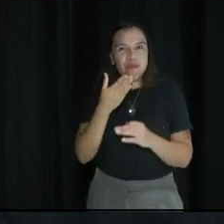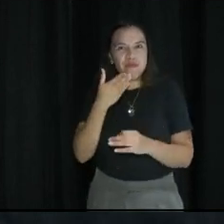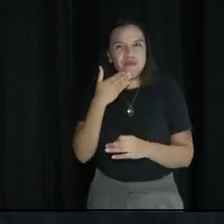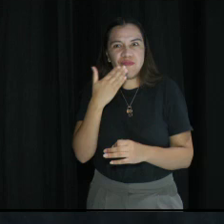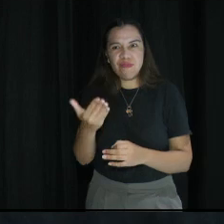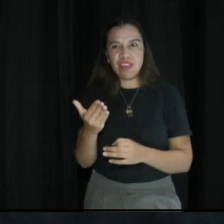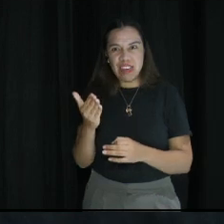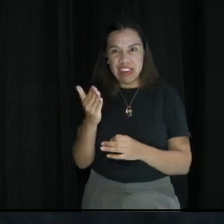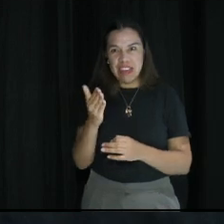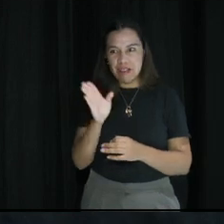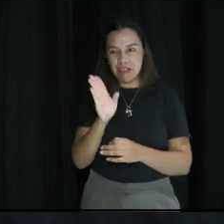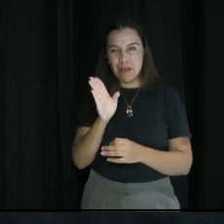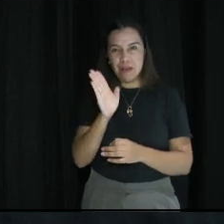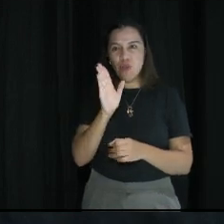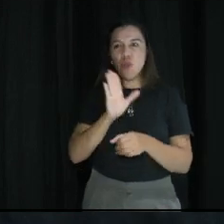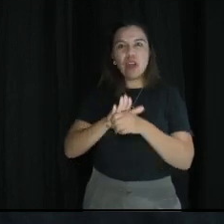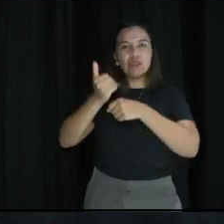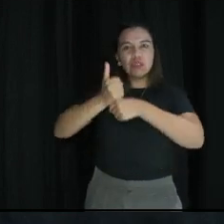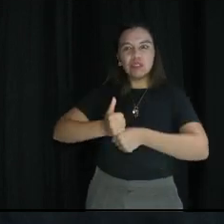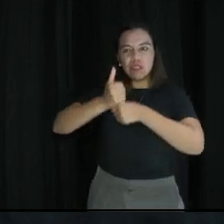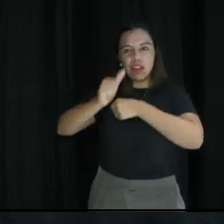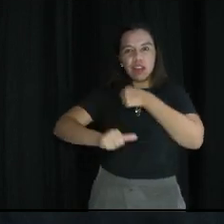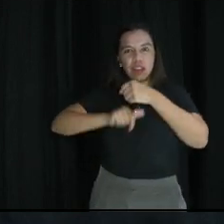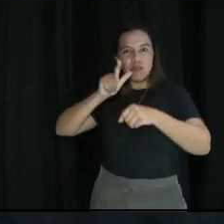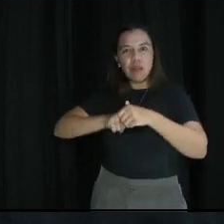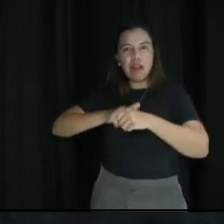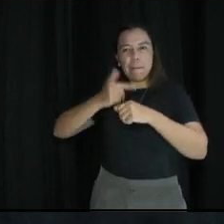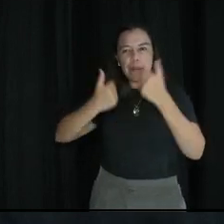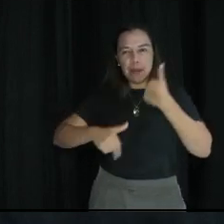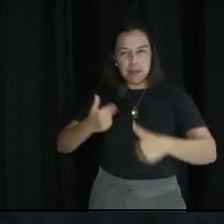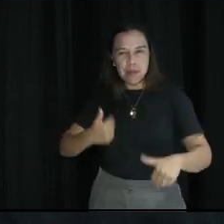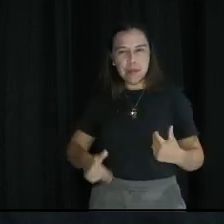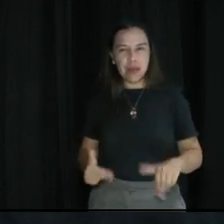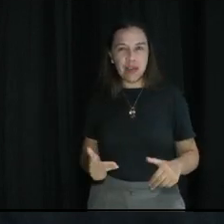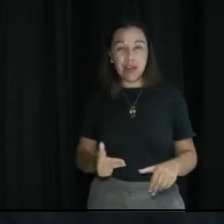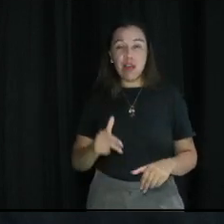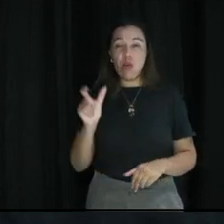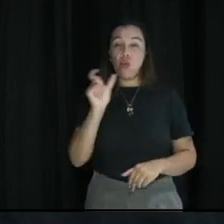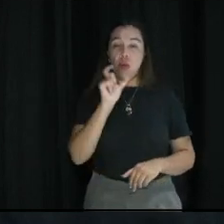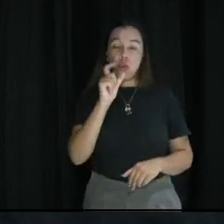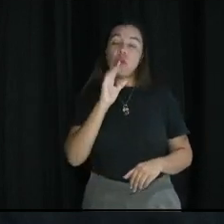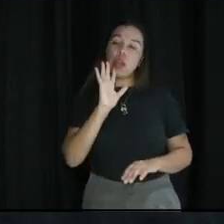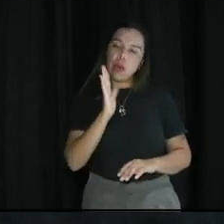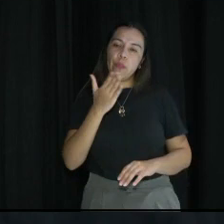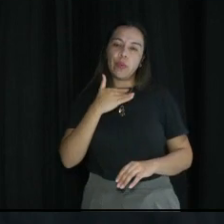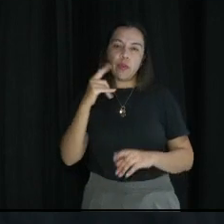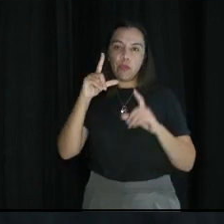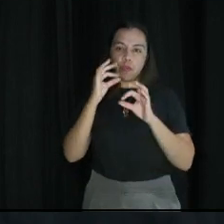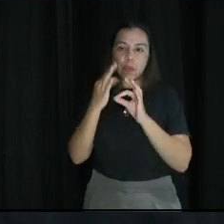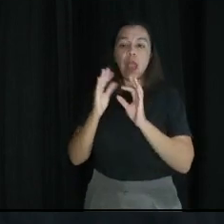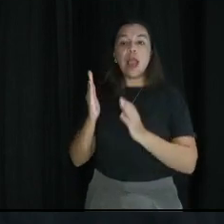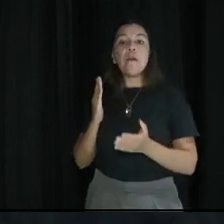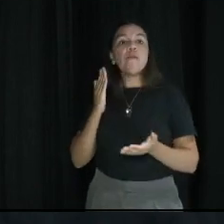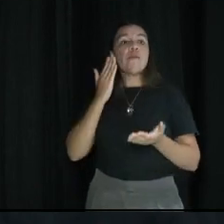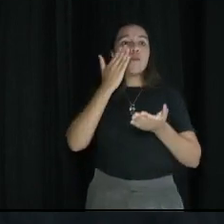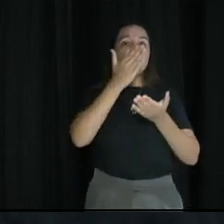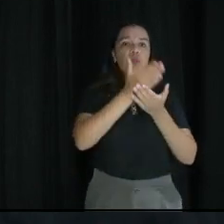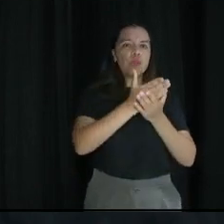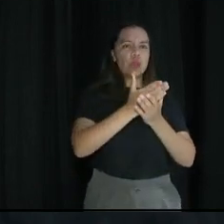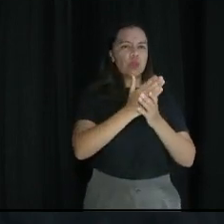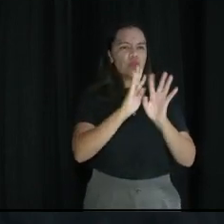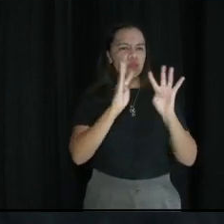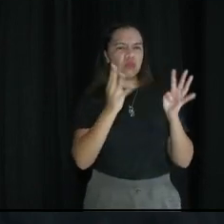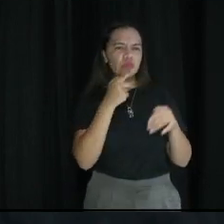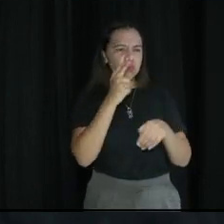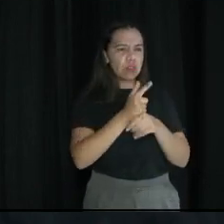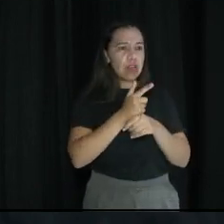qué tan afectado podía estar el animal, pero la verdad es que al momento de llegar, sí nos percatamos que